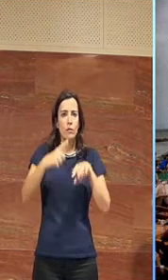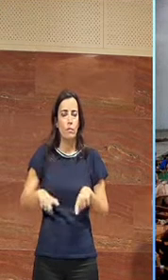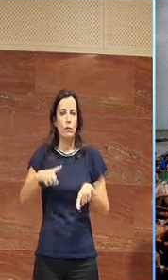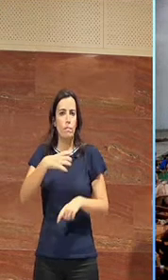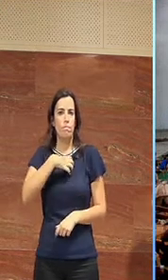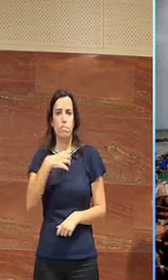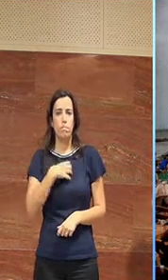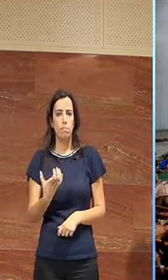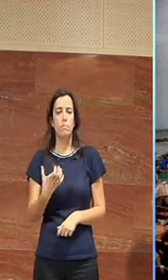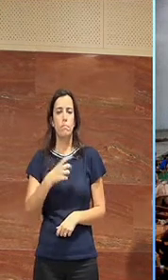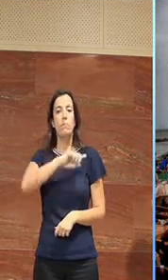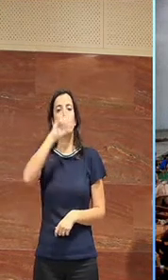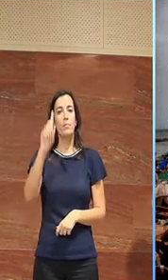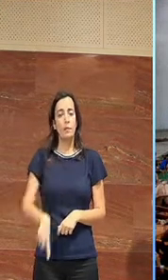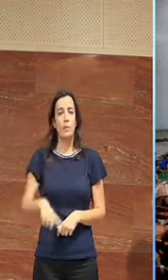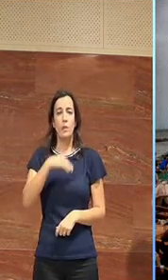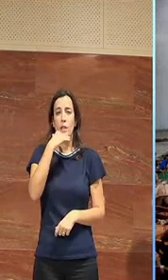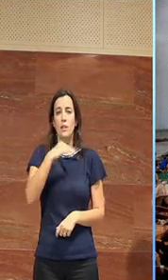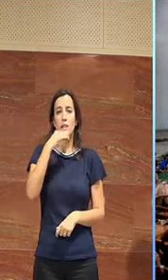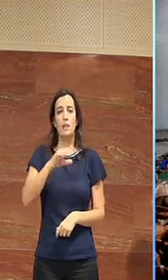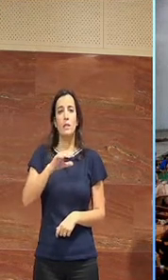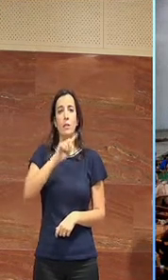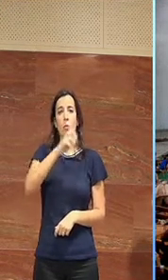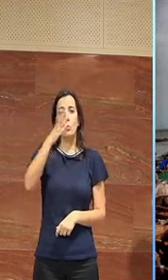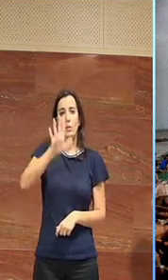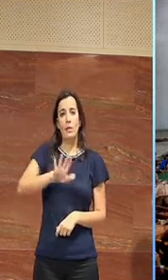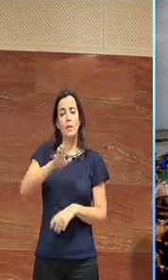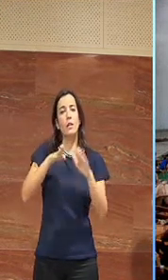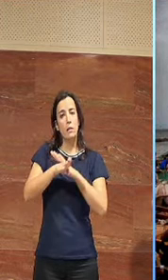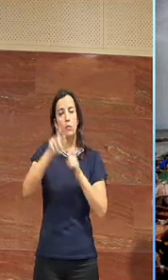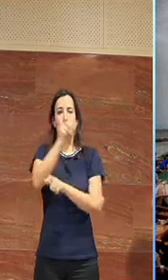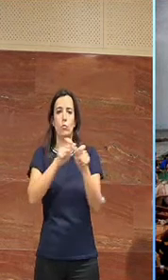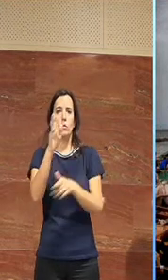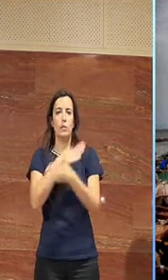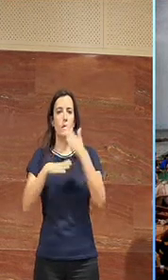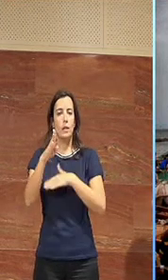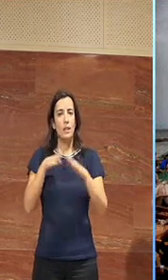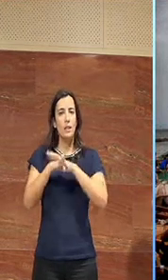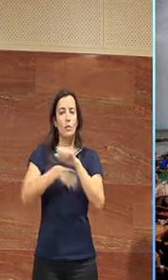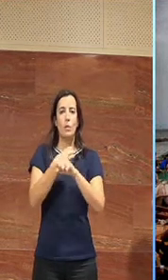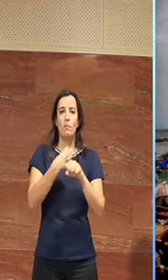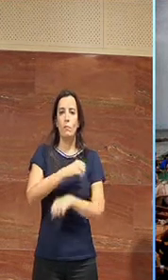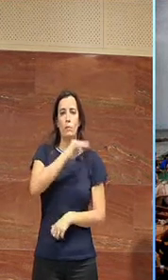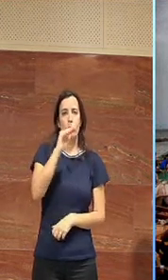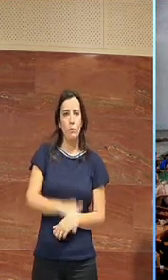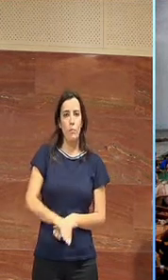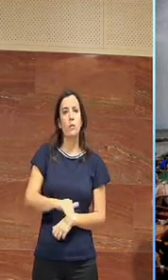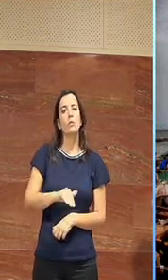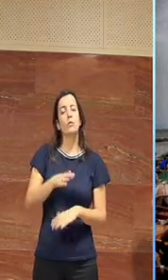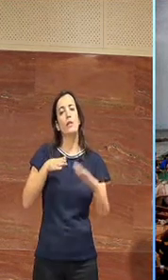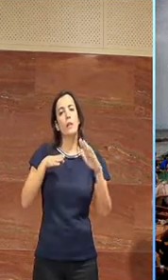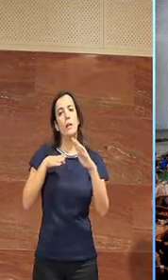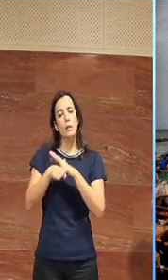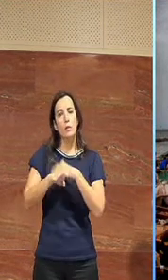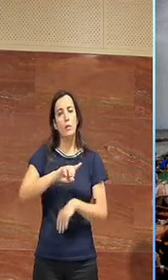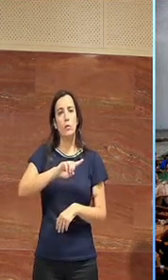en las que se reduce prácticamente en 1/5 el acceso de las personas con discapacidad al empleo en relación con los accesos que ya de